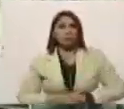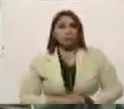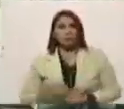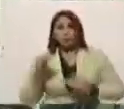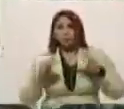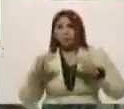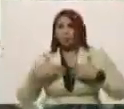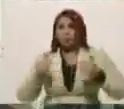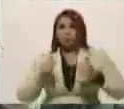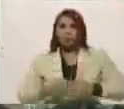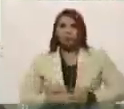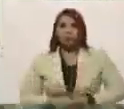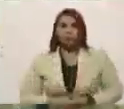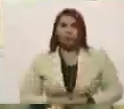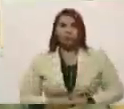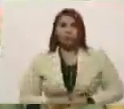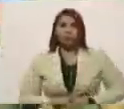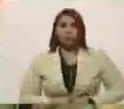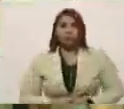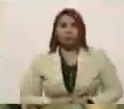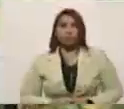estabilidad y seguridad.